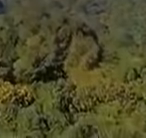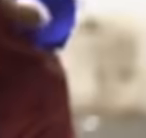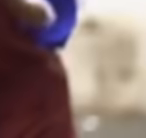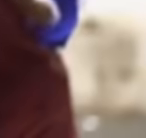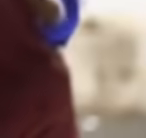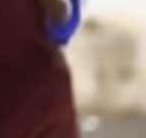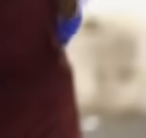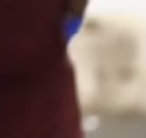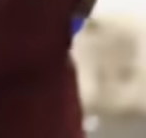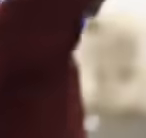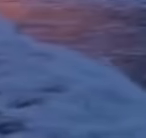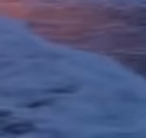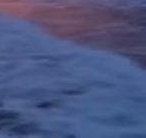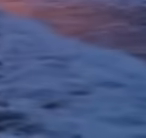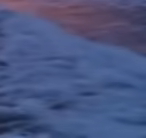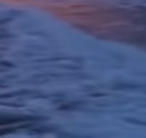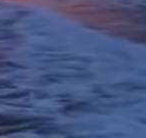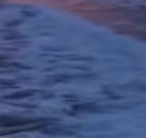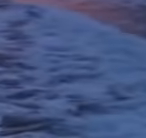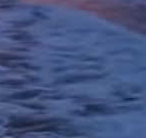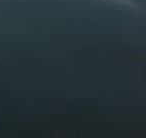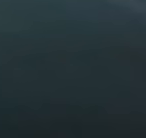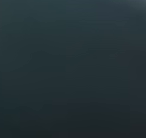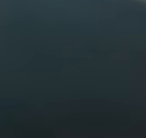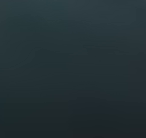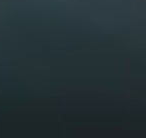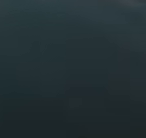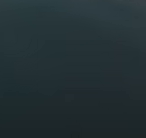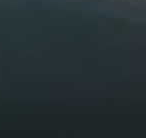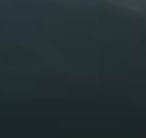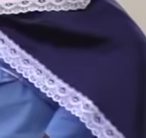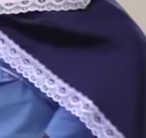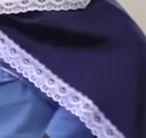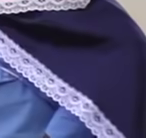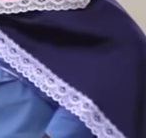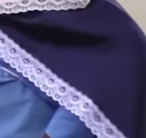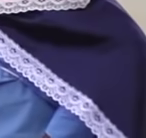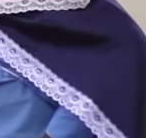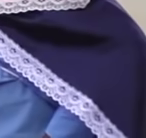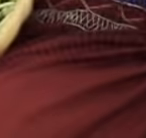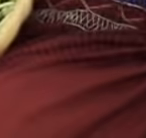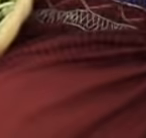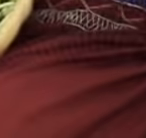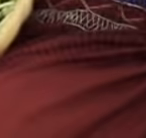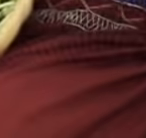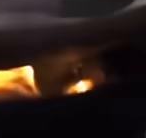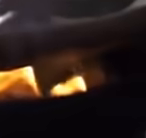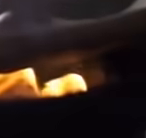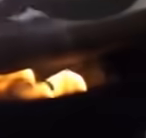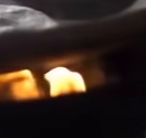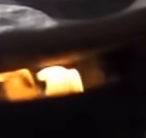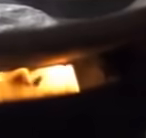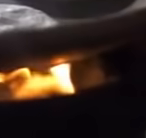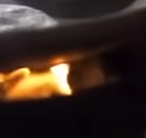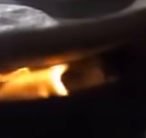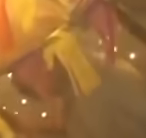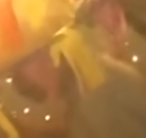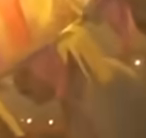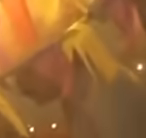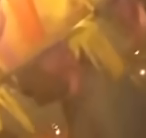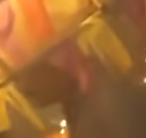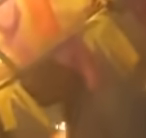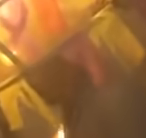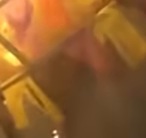Transmite el gobierno de El Salvador. Todos los canales y emisoras deben enlazarse a la cadena nacional de radio